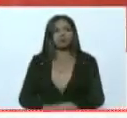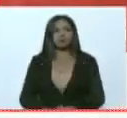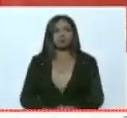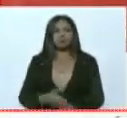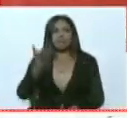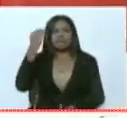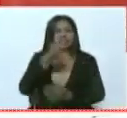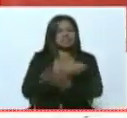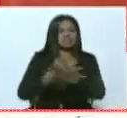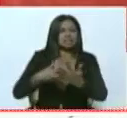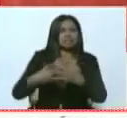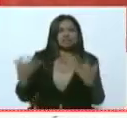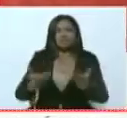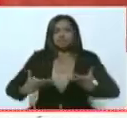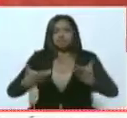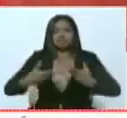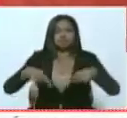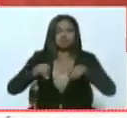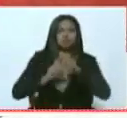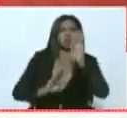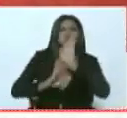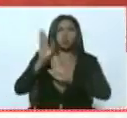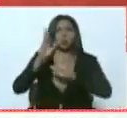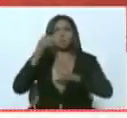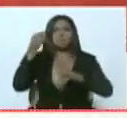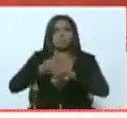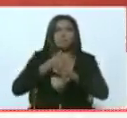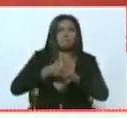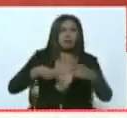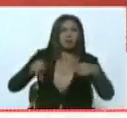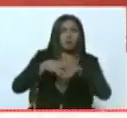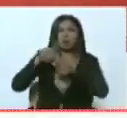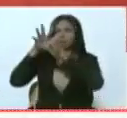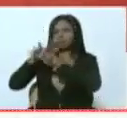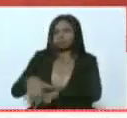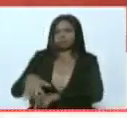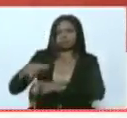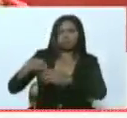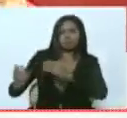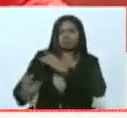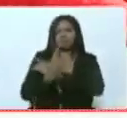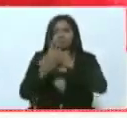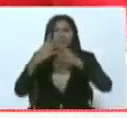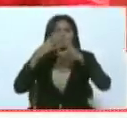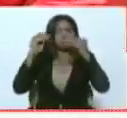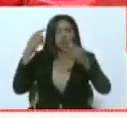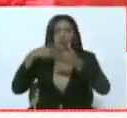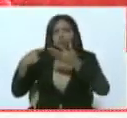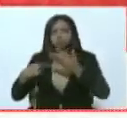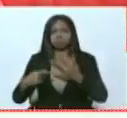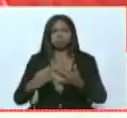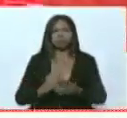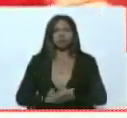sangre y fuego, superando derrotas, traiciones de todo tipo.